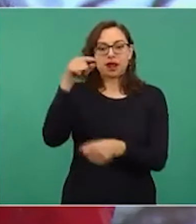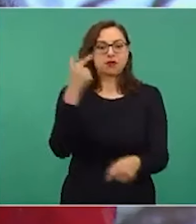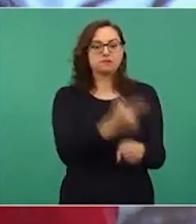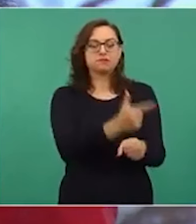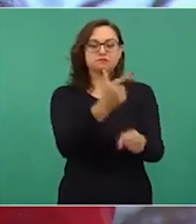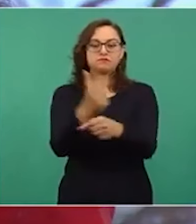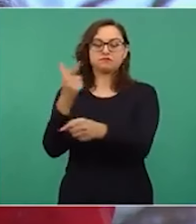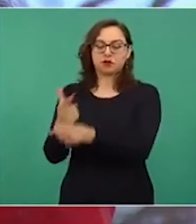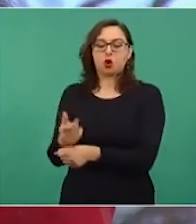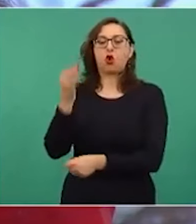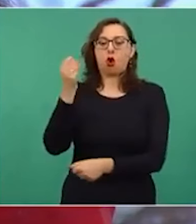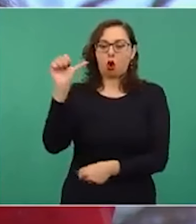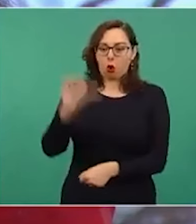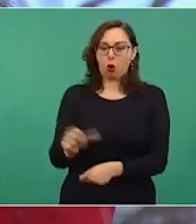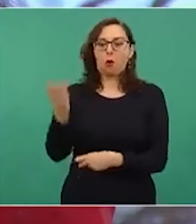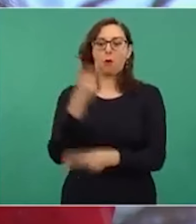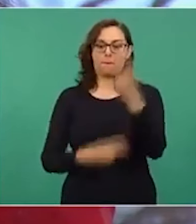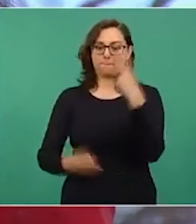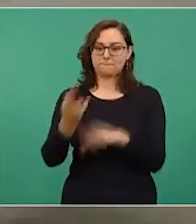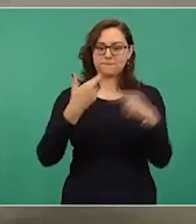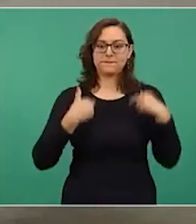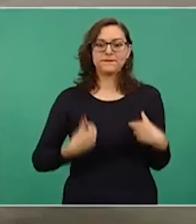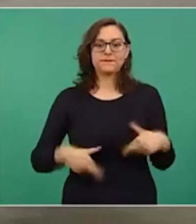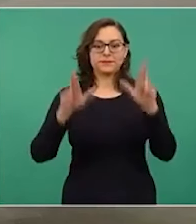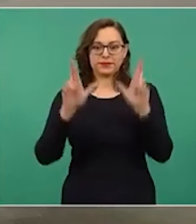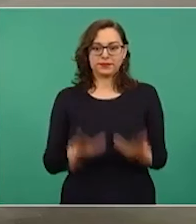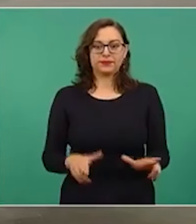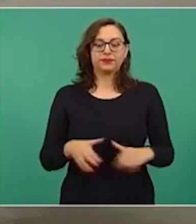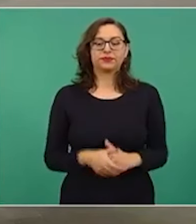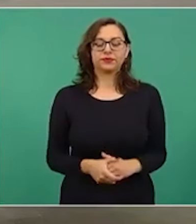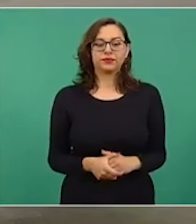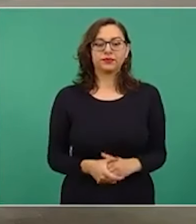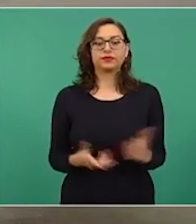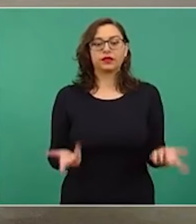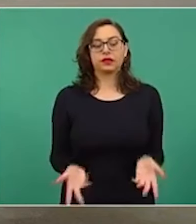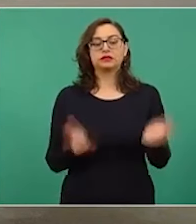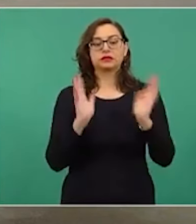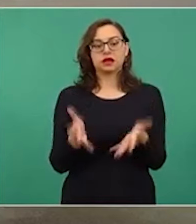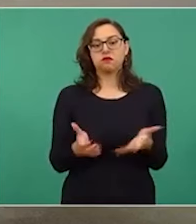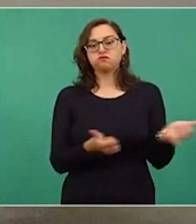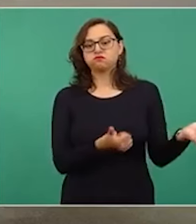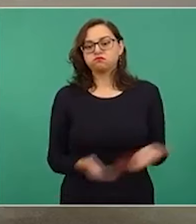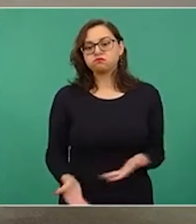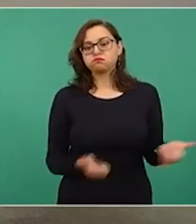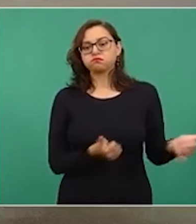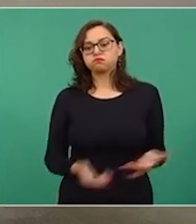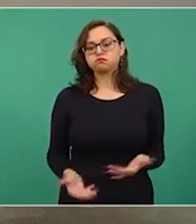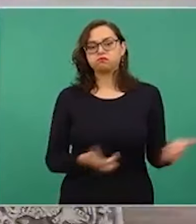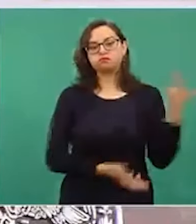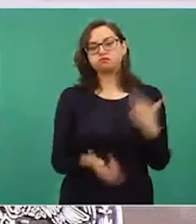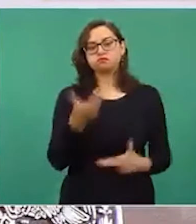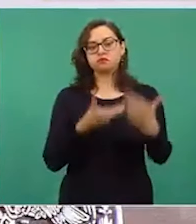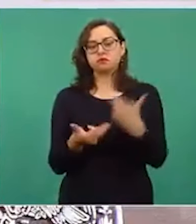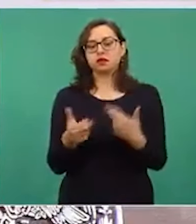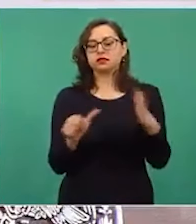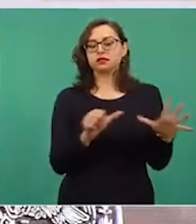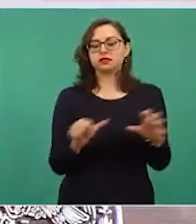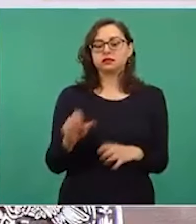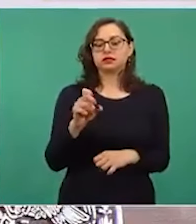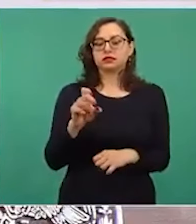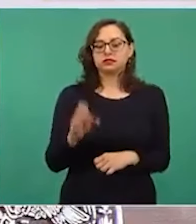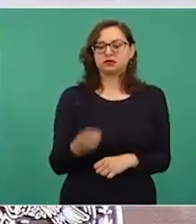representados aquí por el general Ricardi. Con ellos hemos repatriado ya 633 piezas.